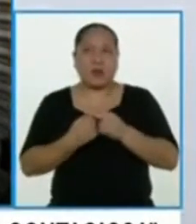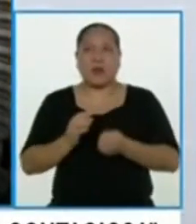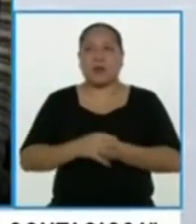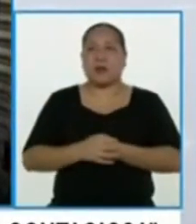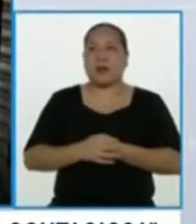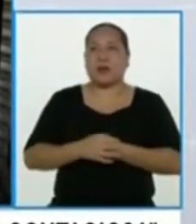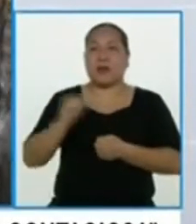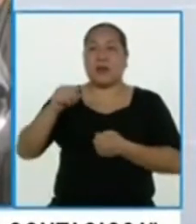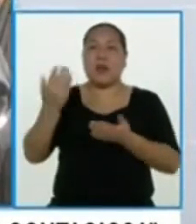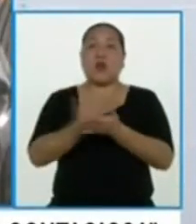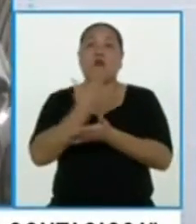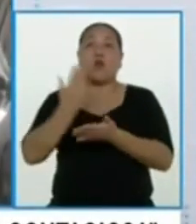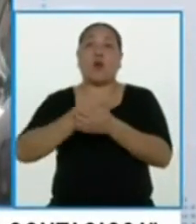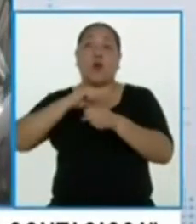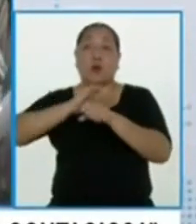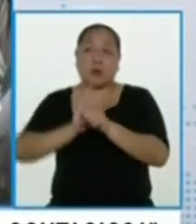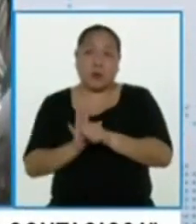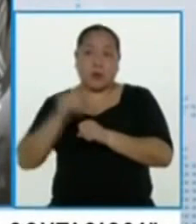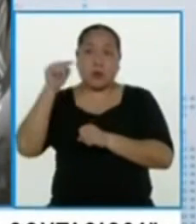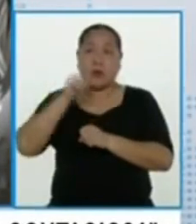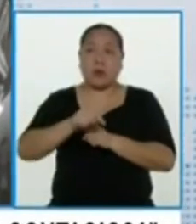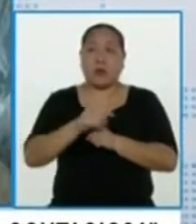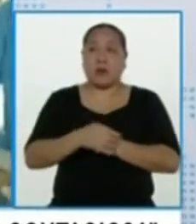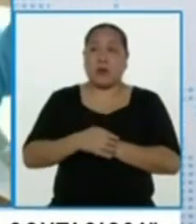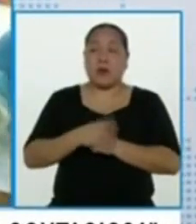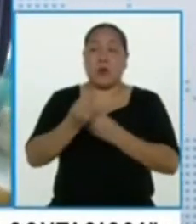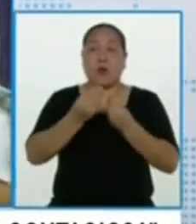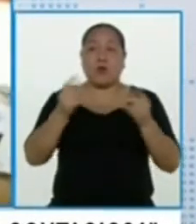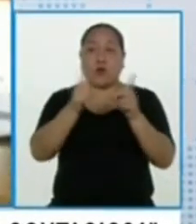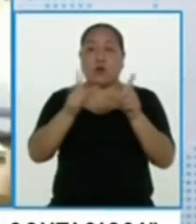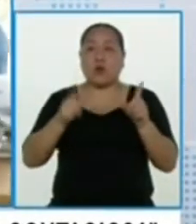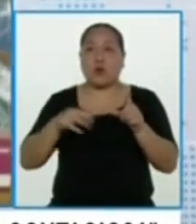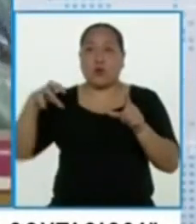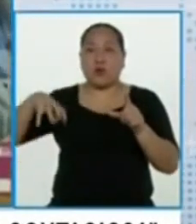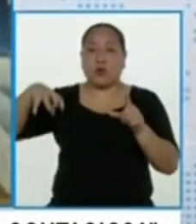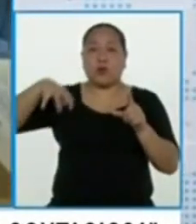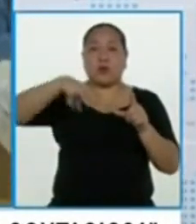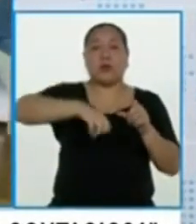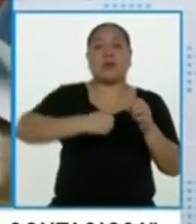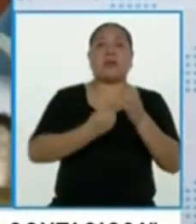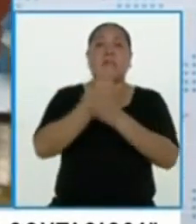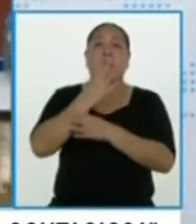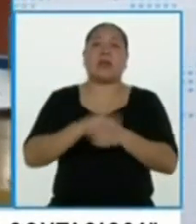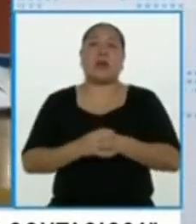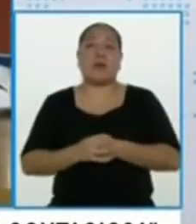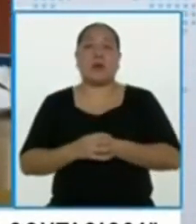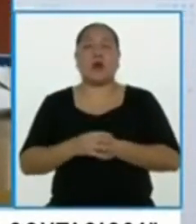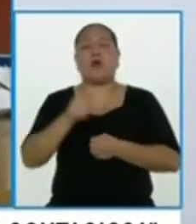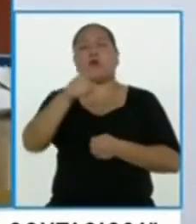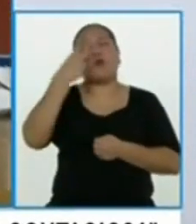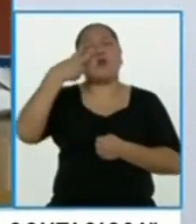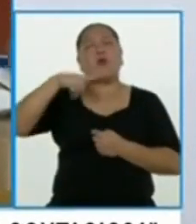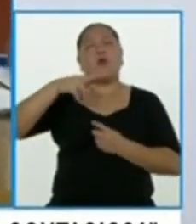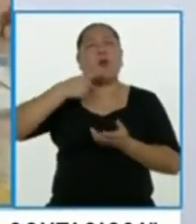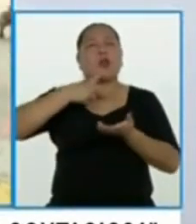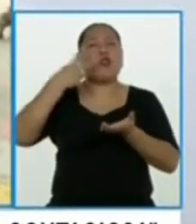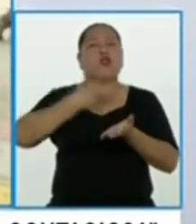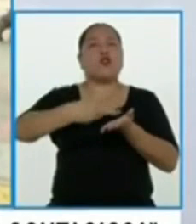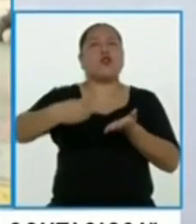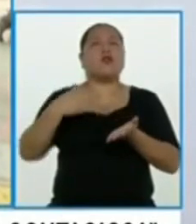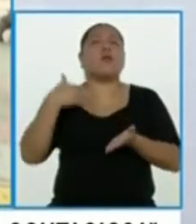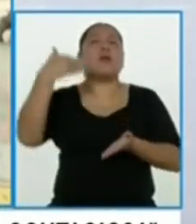que está pendiente esta variante, doctor, en muchos lugares, incluso desde septiembre. ¿Cómo ve la proyección de aquí a 2 semanas?